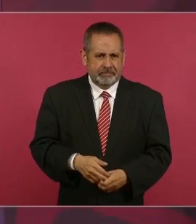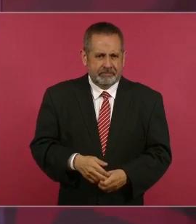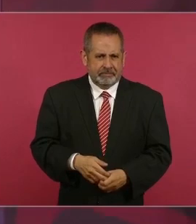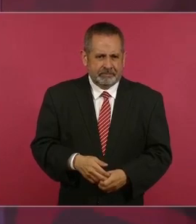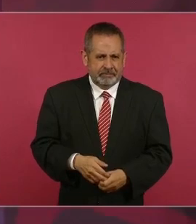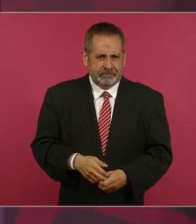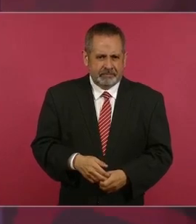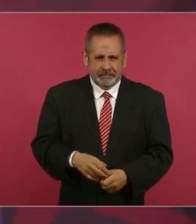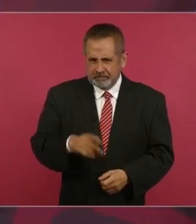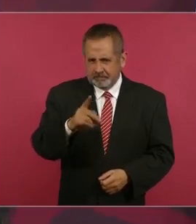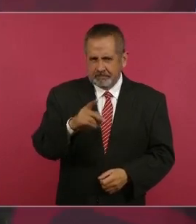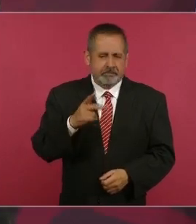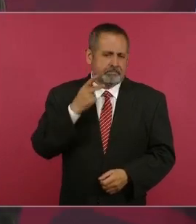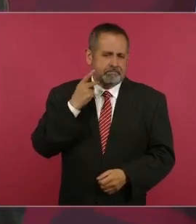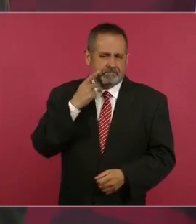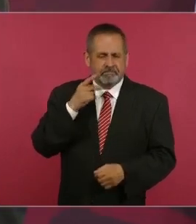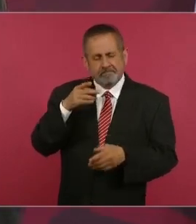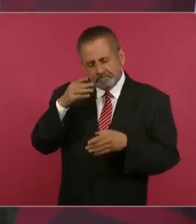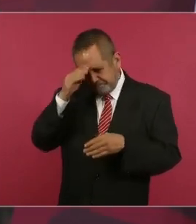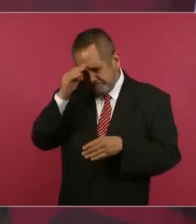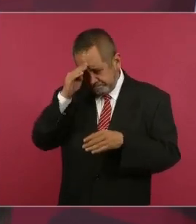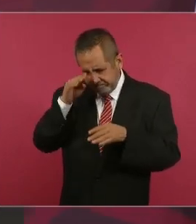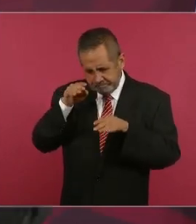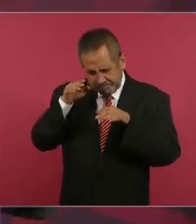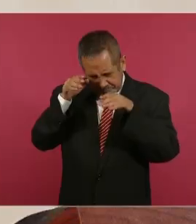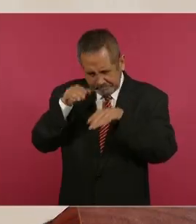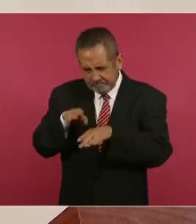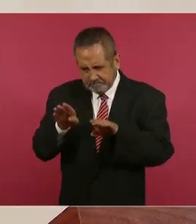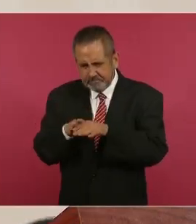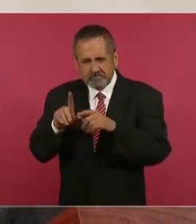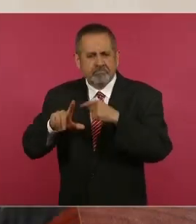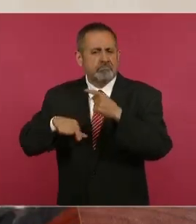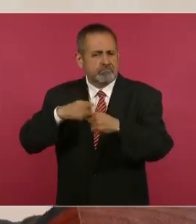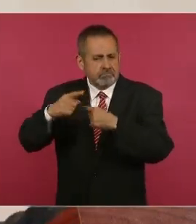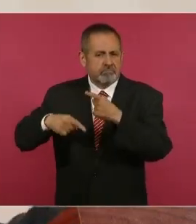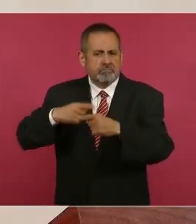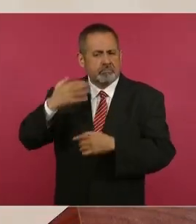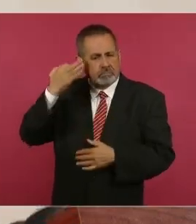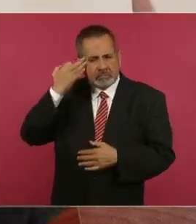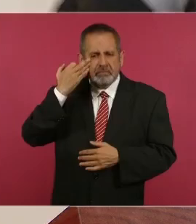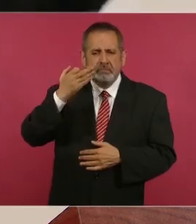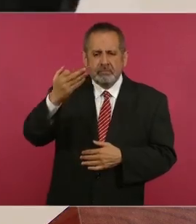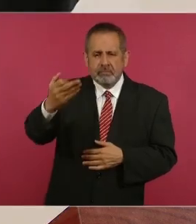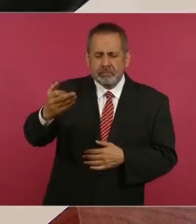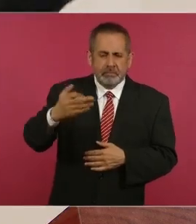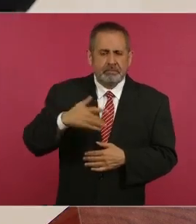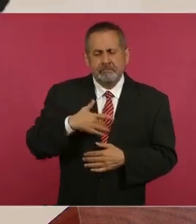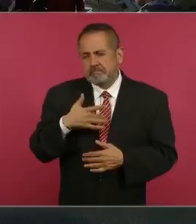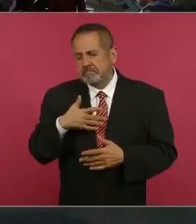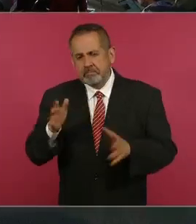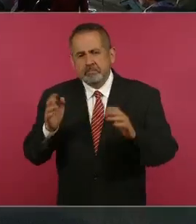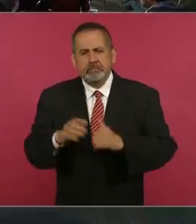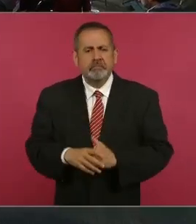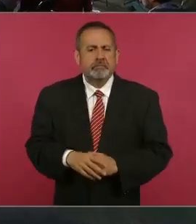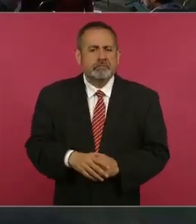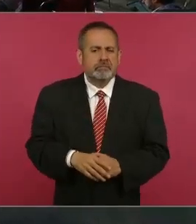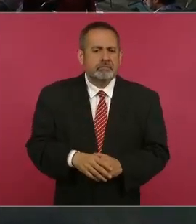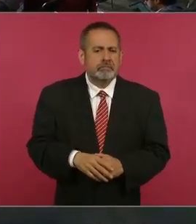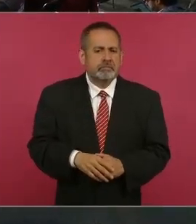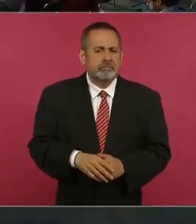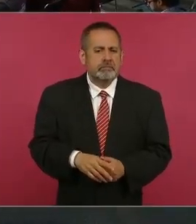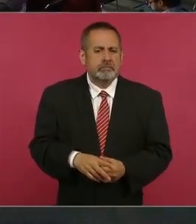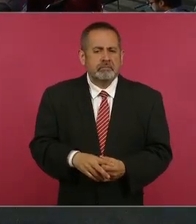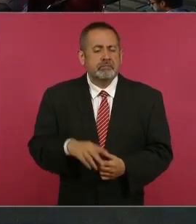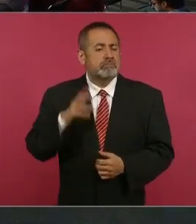Por eso la política es un oficio. Que pase el tiempo. A mí me gustaría, ya